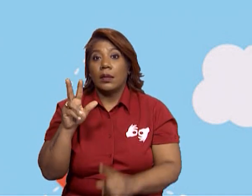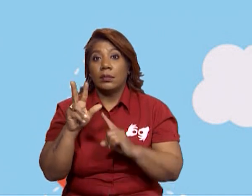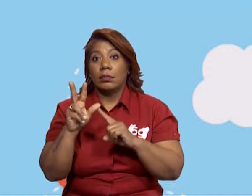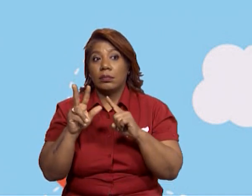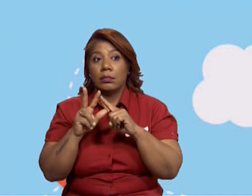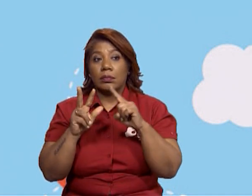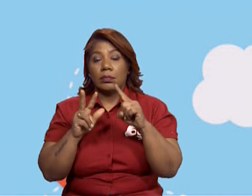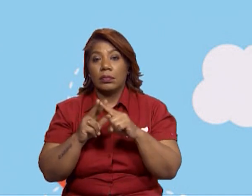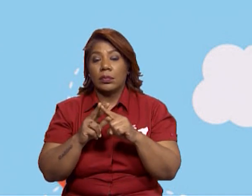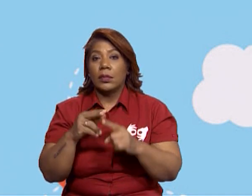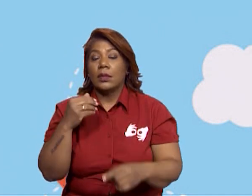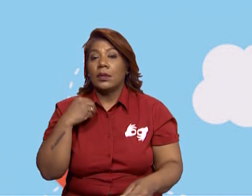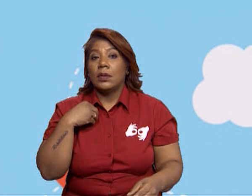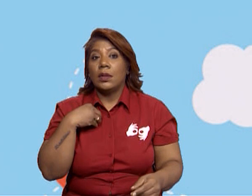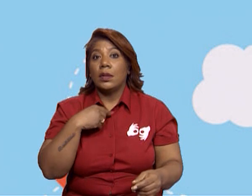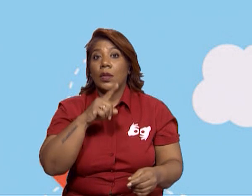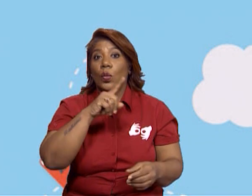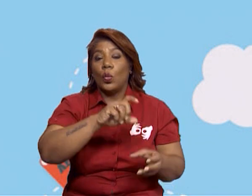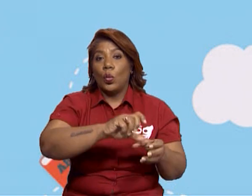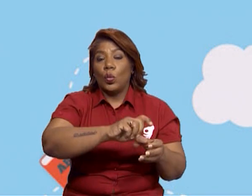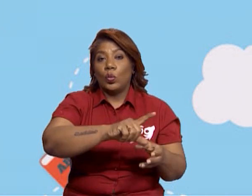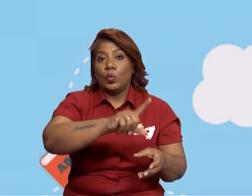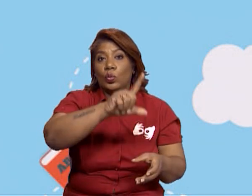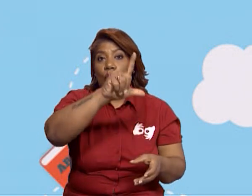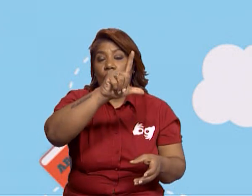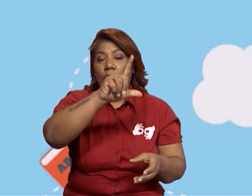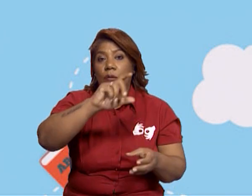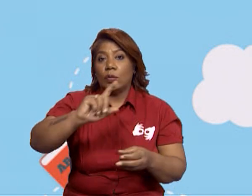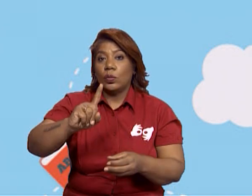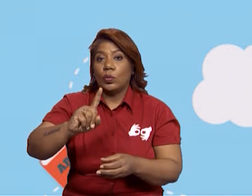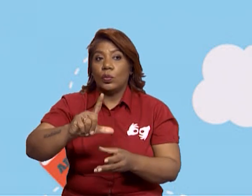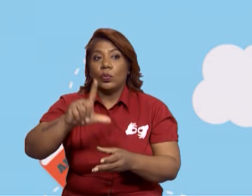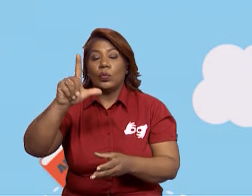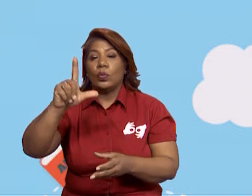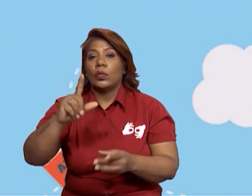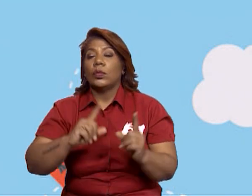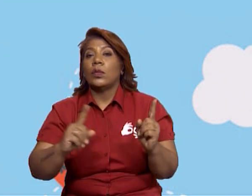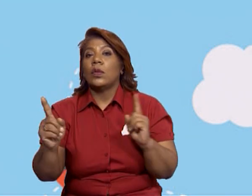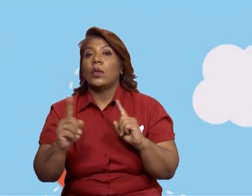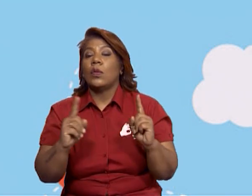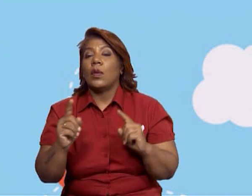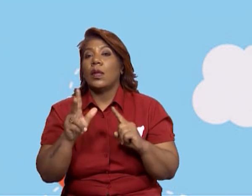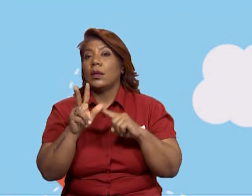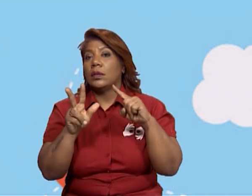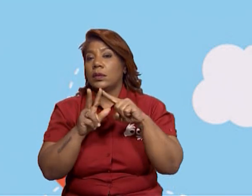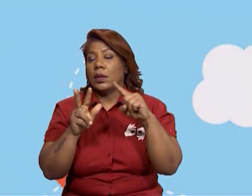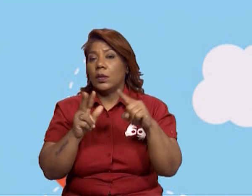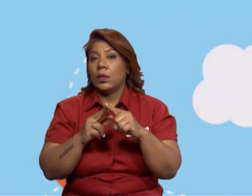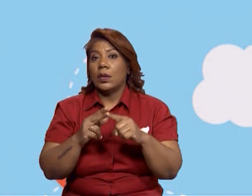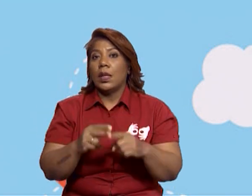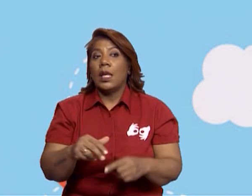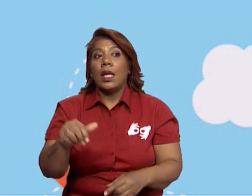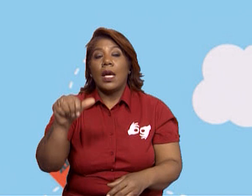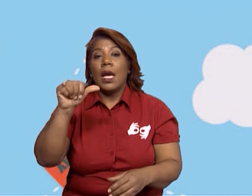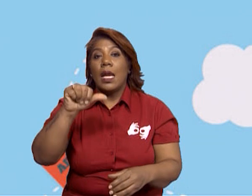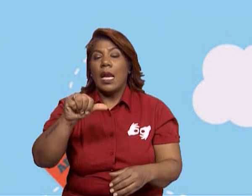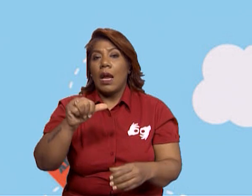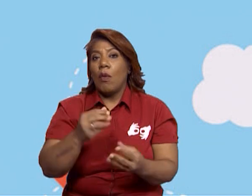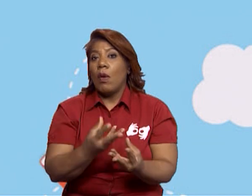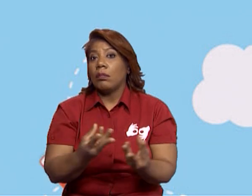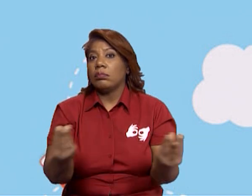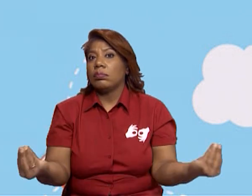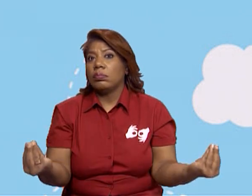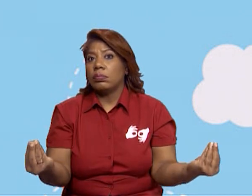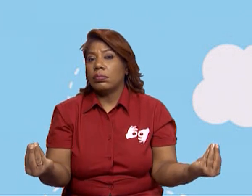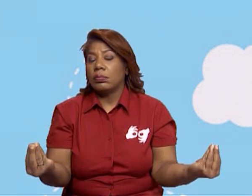uno tiene 1 litro de agua. Si se deja en el mismo lugar, ¿en cuál de ellos el agua se evapora más